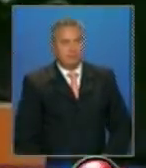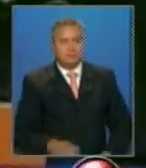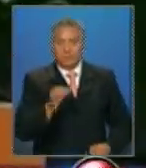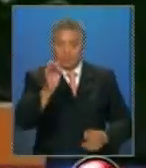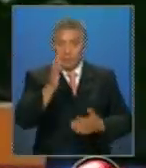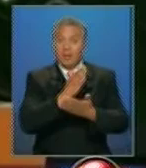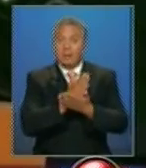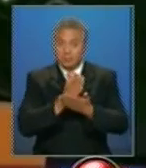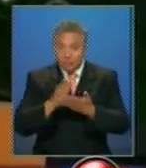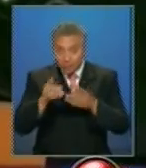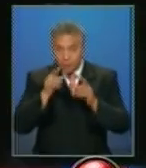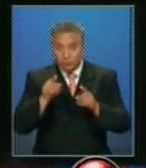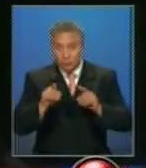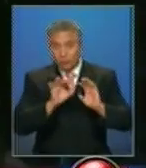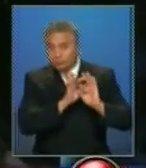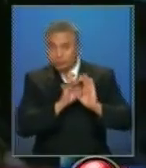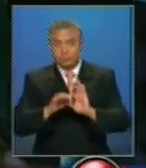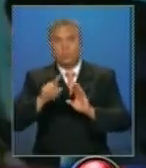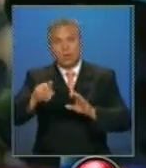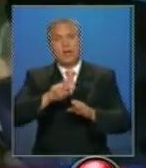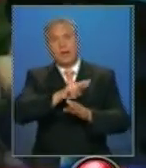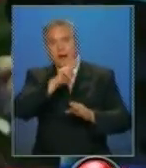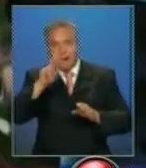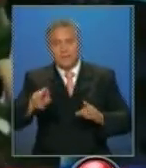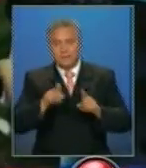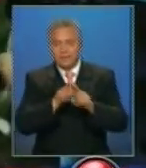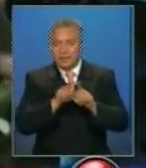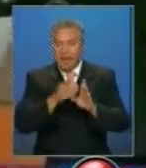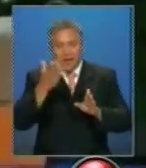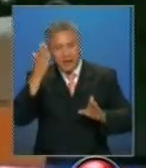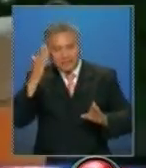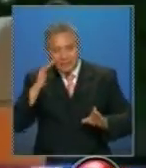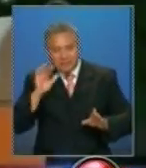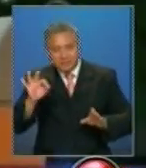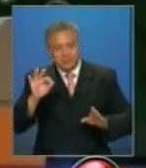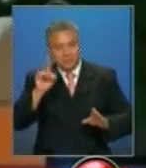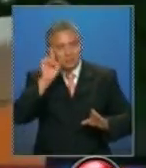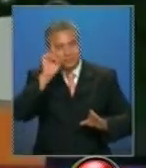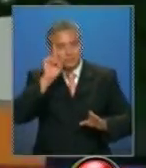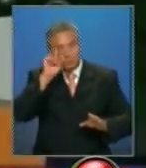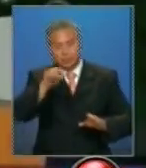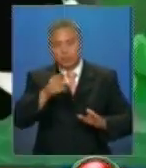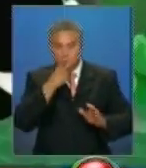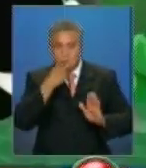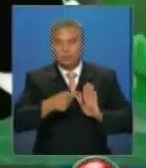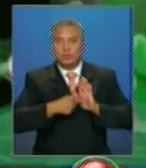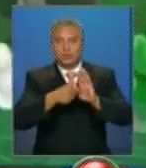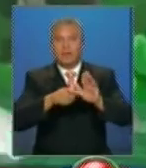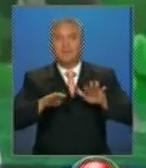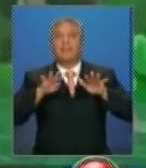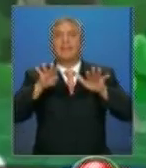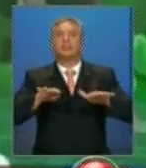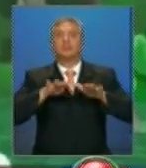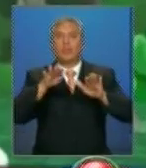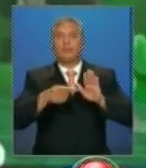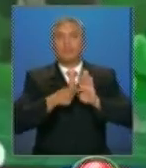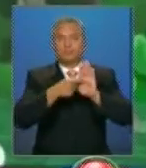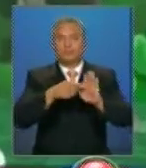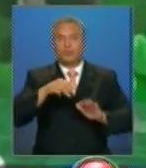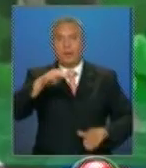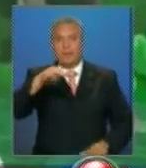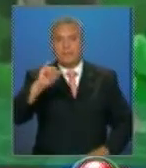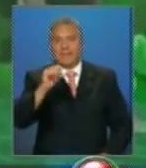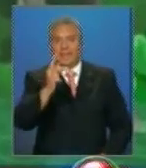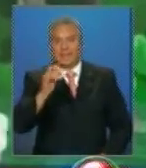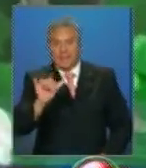Mientras eso ocurre, y en un intento por revivir los clásicos personajes, Disney mostrará 19 episodios de Mickey Mouse, que se estrenará por el